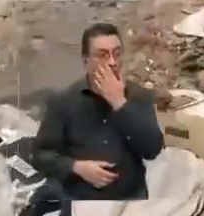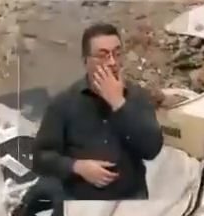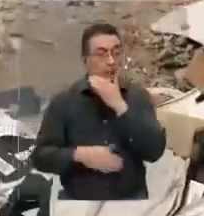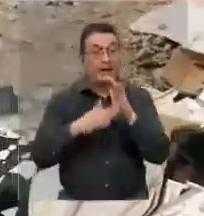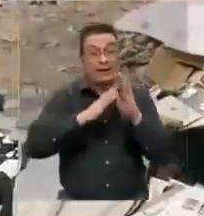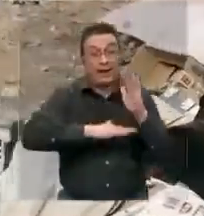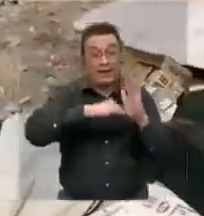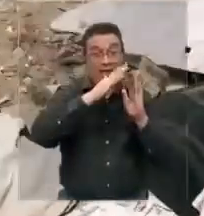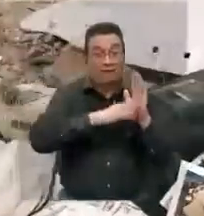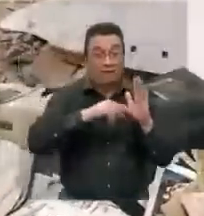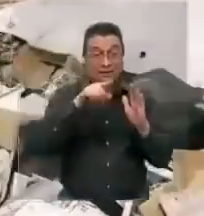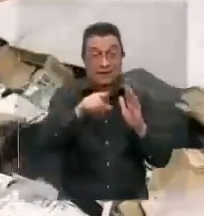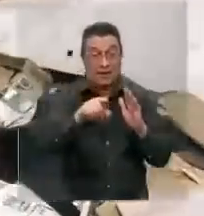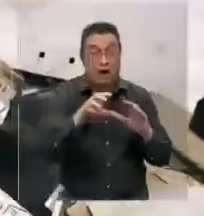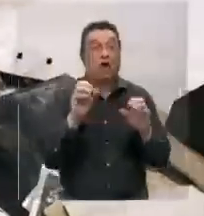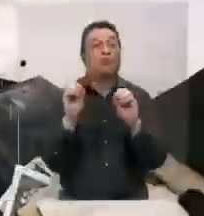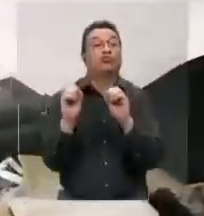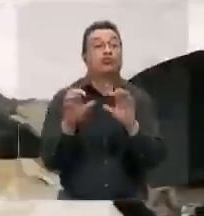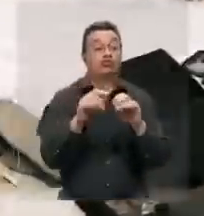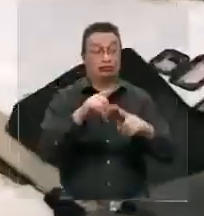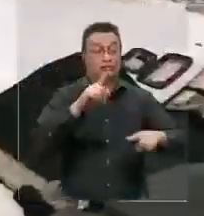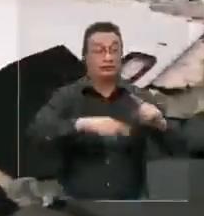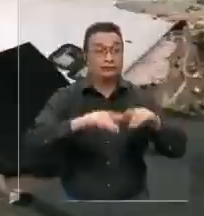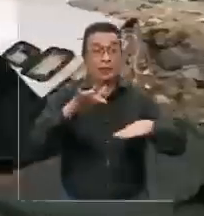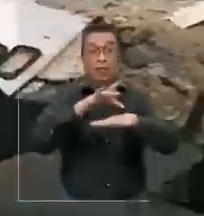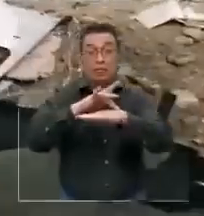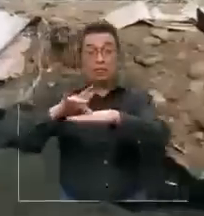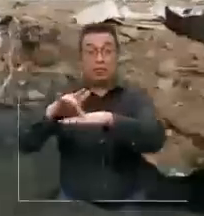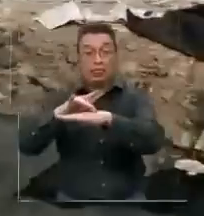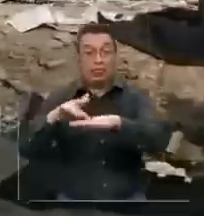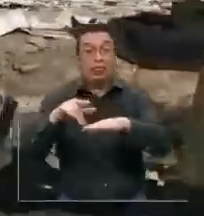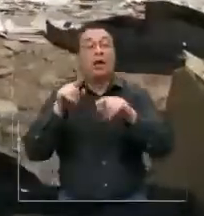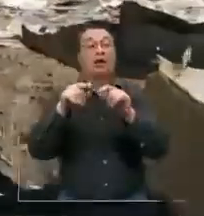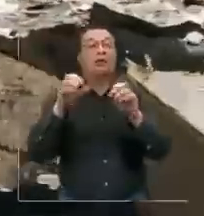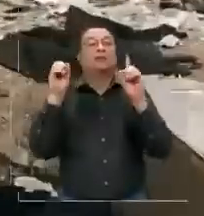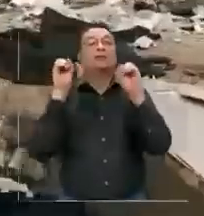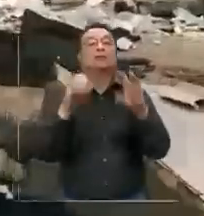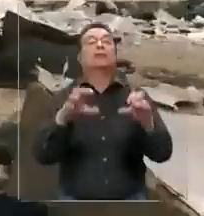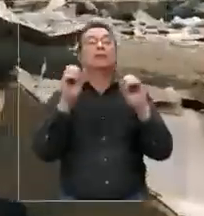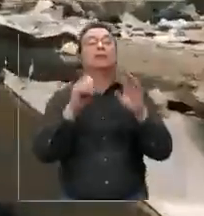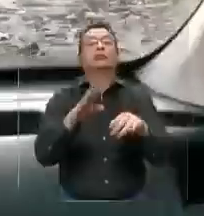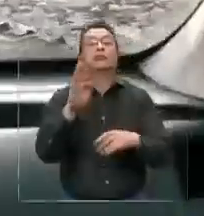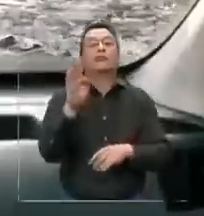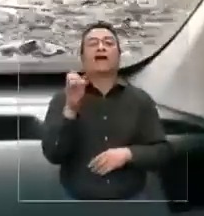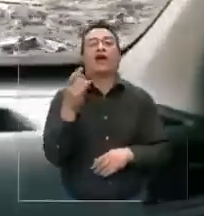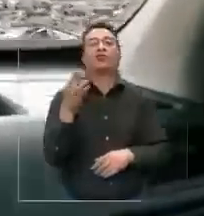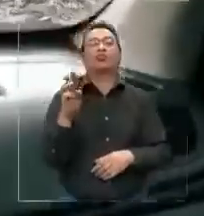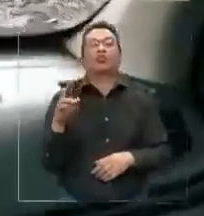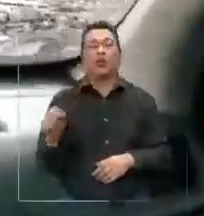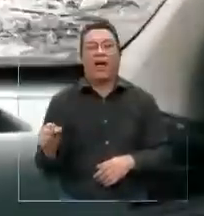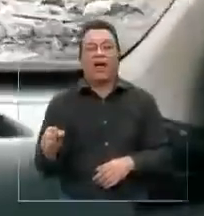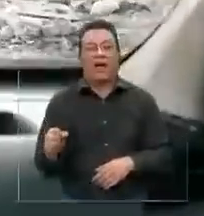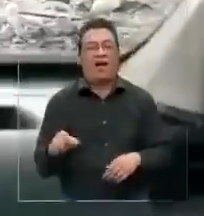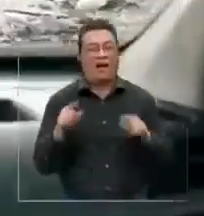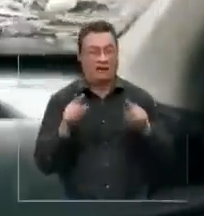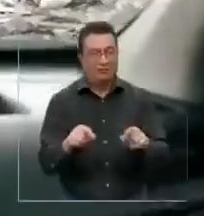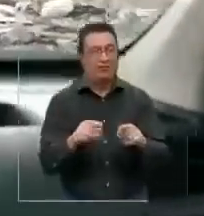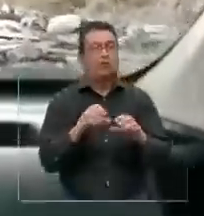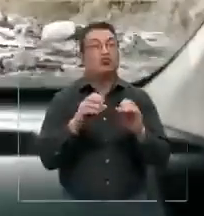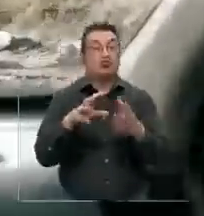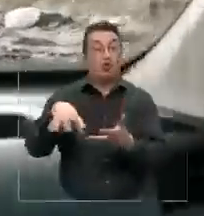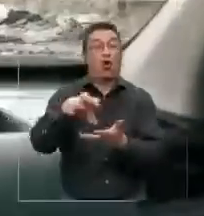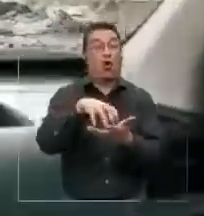En La Pintana, muchos de estos terrenos baldíos son ocupados como vertederos. Como en muchas comunas,